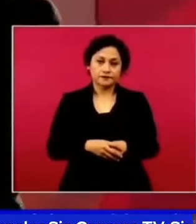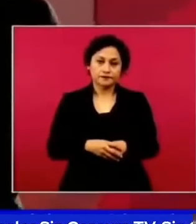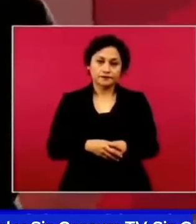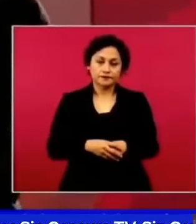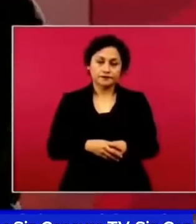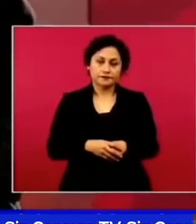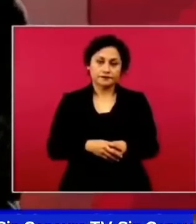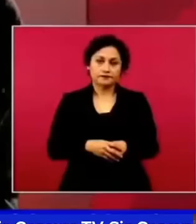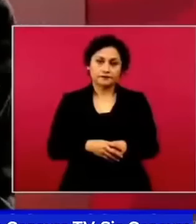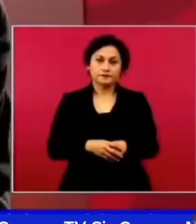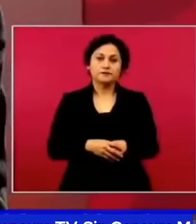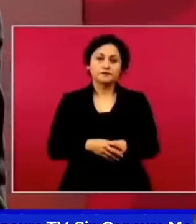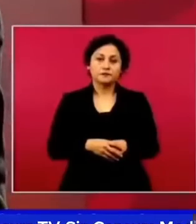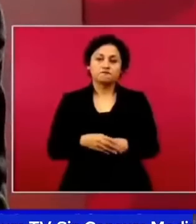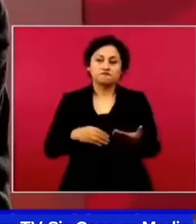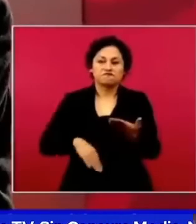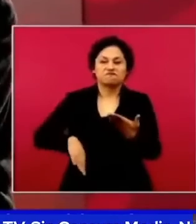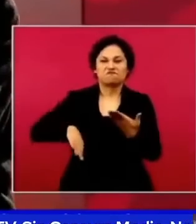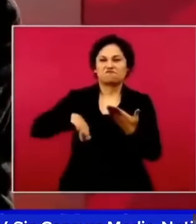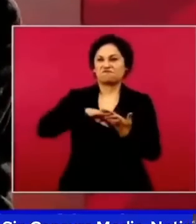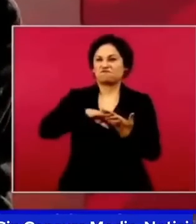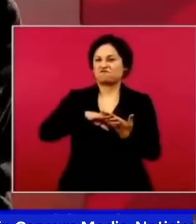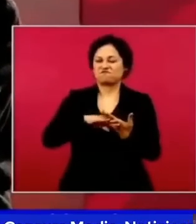y se lanzan en contra mí.